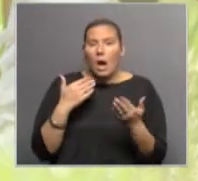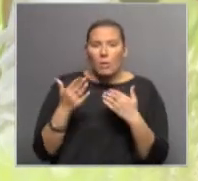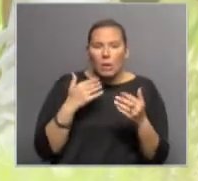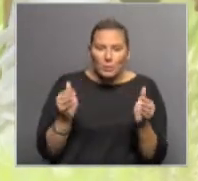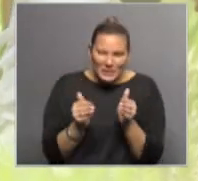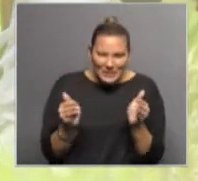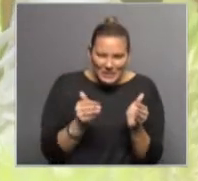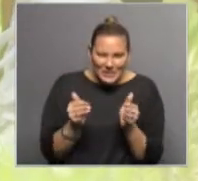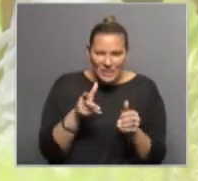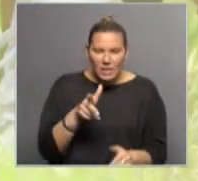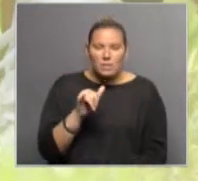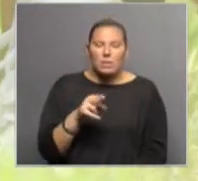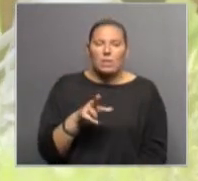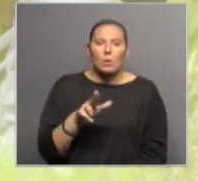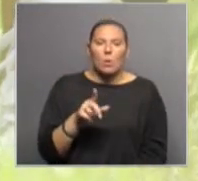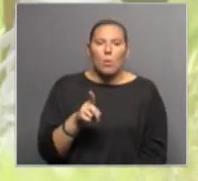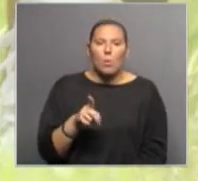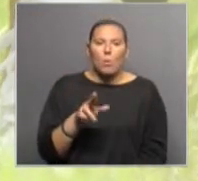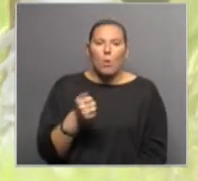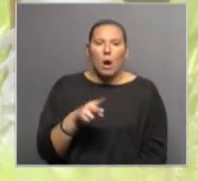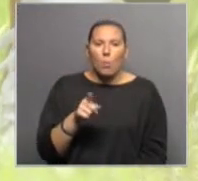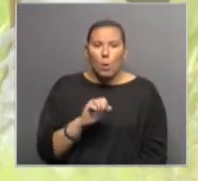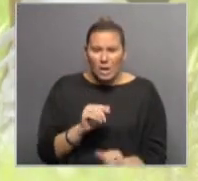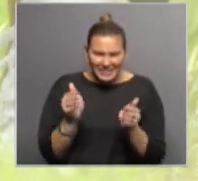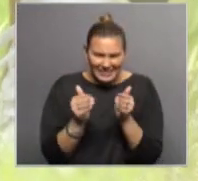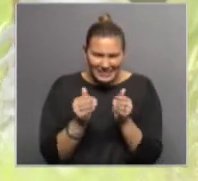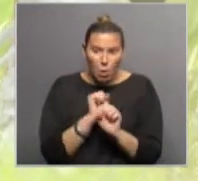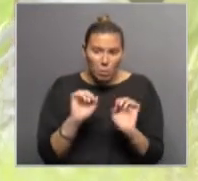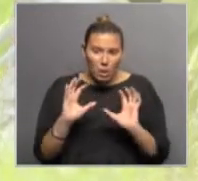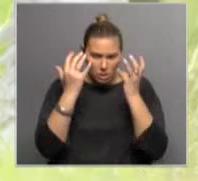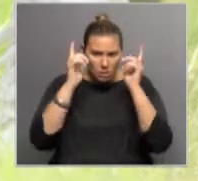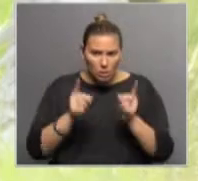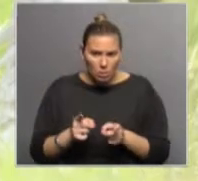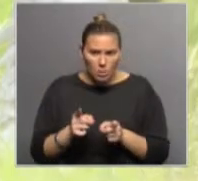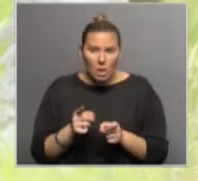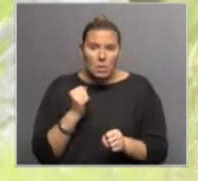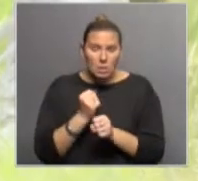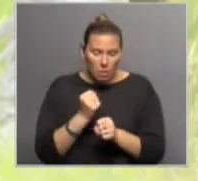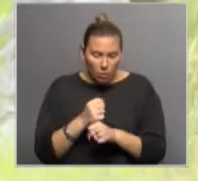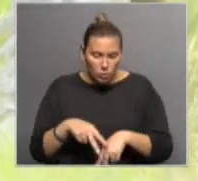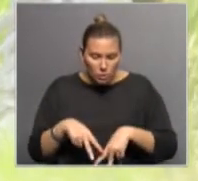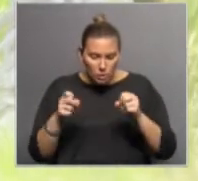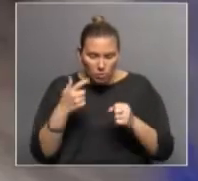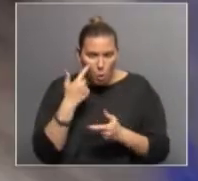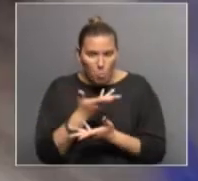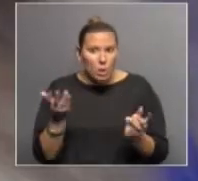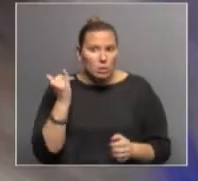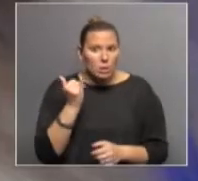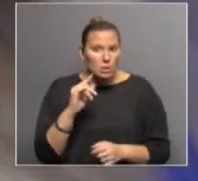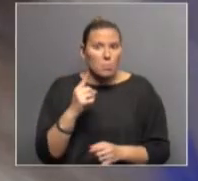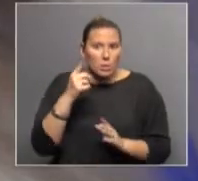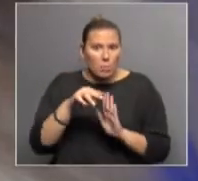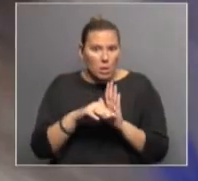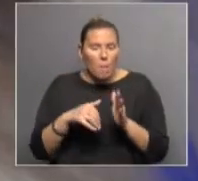un chihuahua u otras razas chicas que pueden ser agresivas, que de hecho hay varios trabajos científicos en la actualidad que lo muestran en los primeros